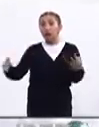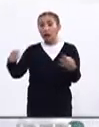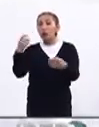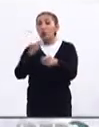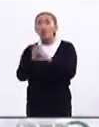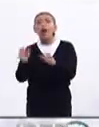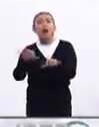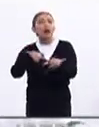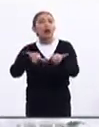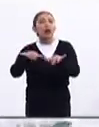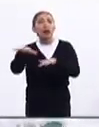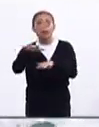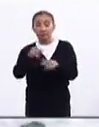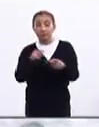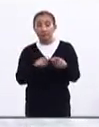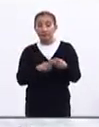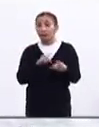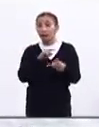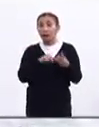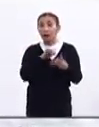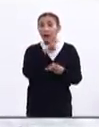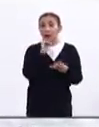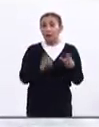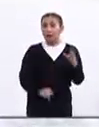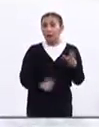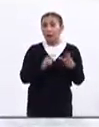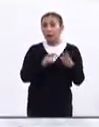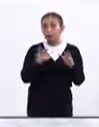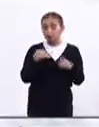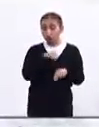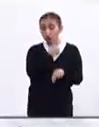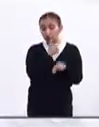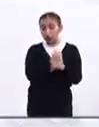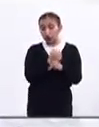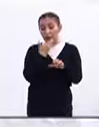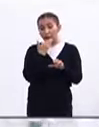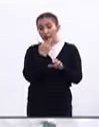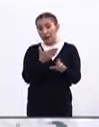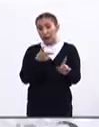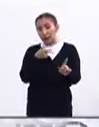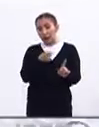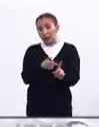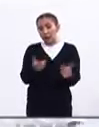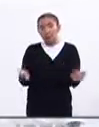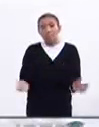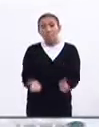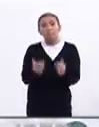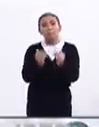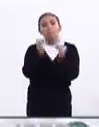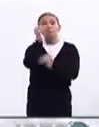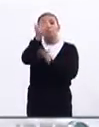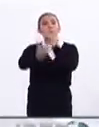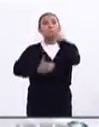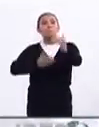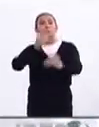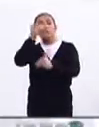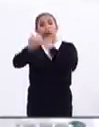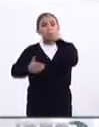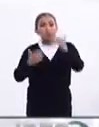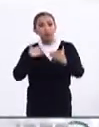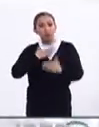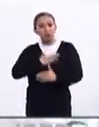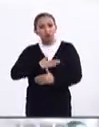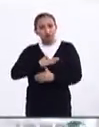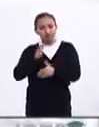¿no? Y tercero, nunca han podido constituir una vía que los propulse al desarrollo con